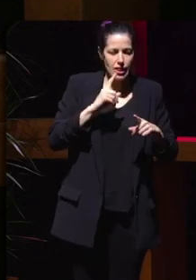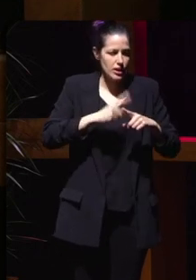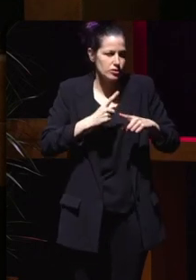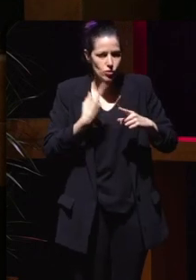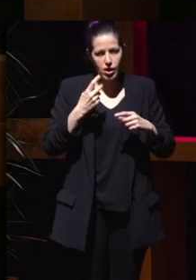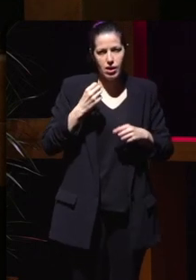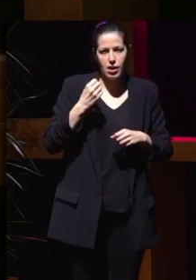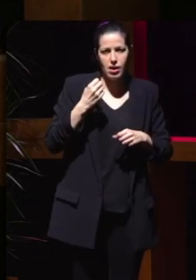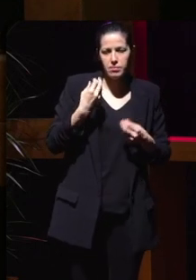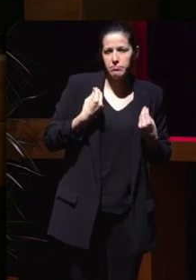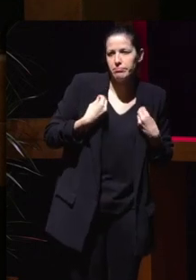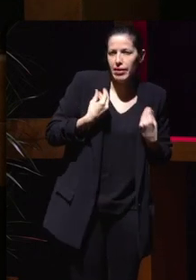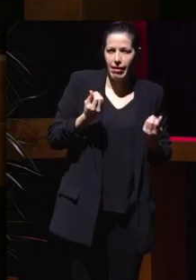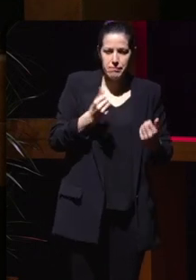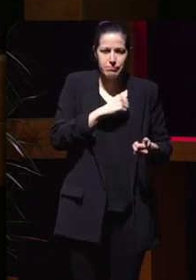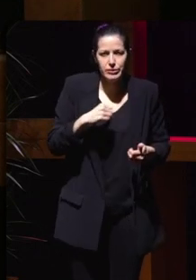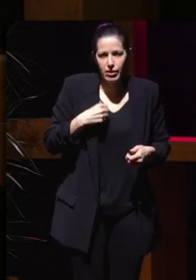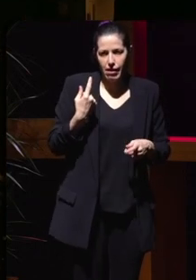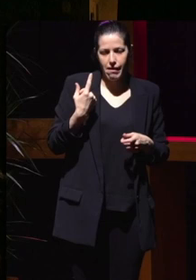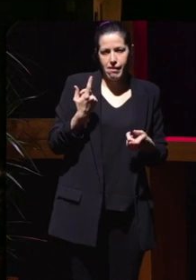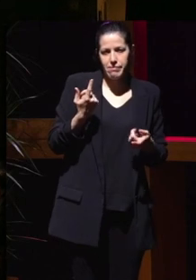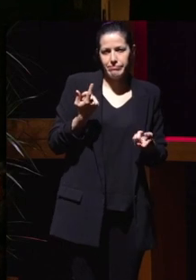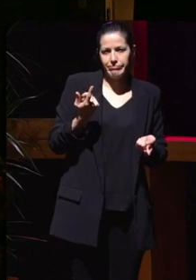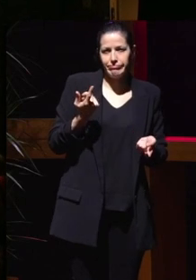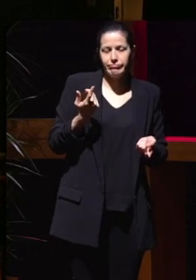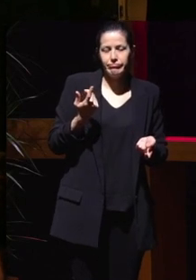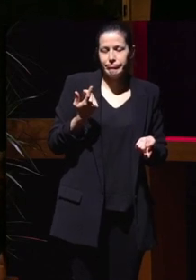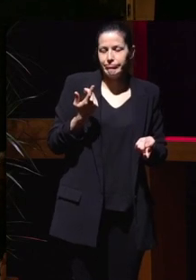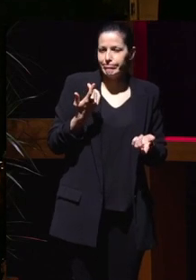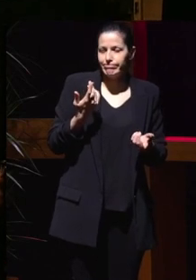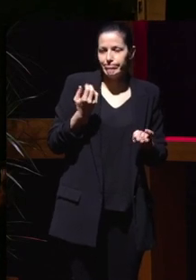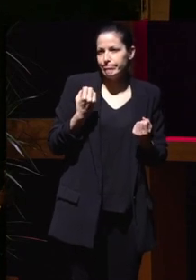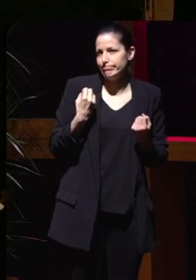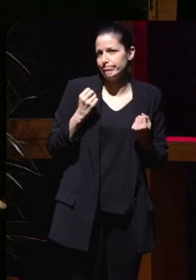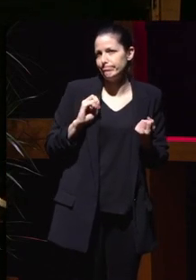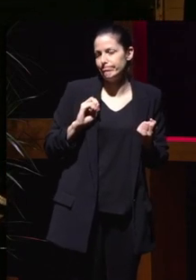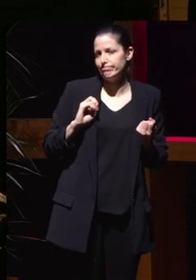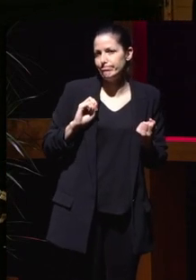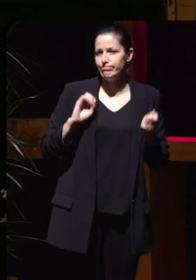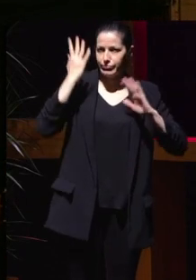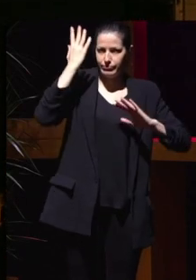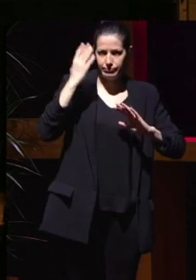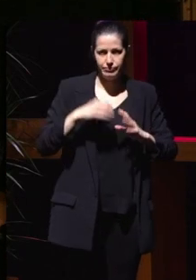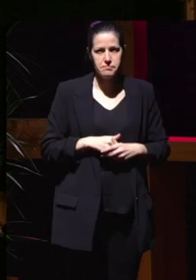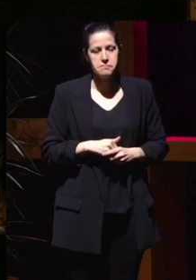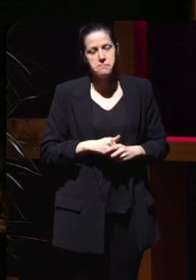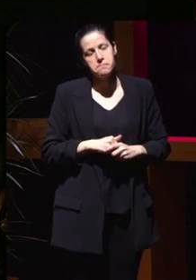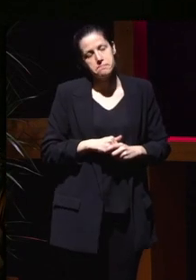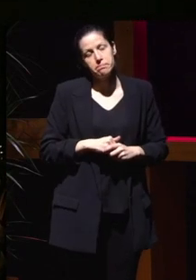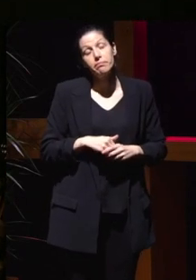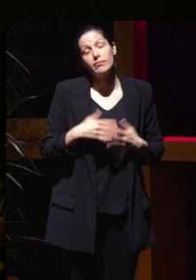Pues que ir por lo rejo y fue hacer Lumen no Y de ahí pues